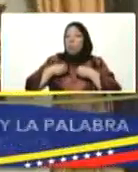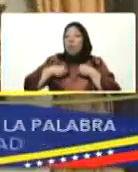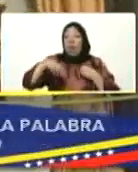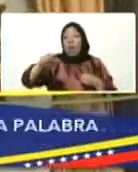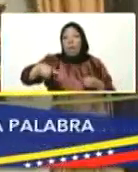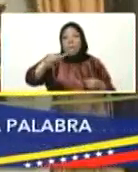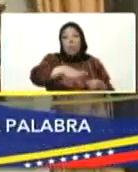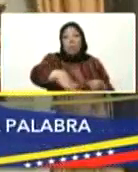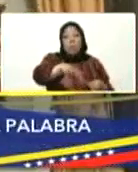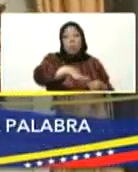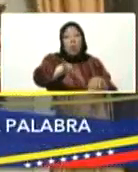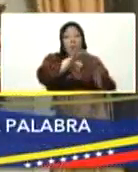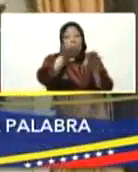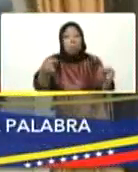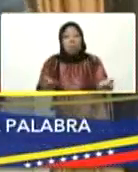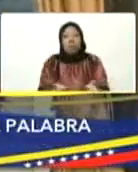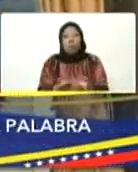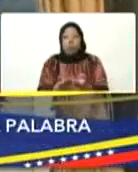a tantos en el mundo.